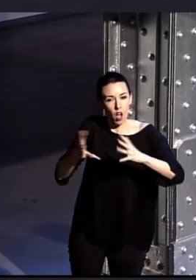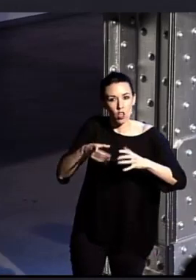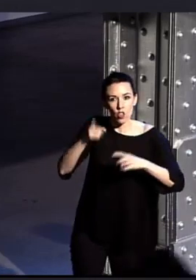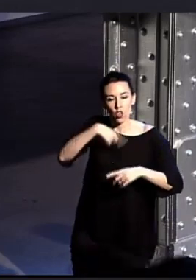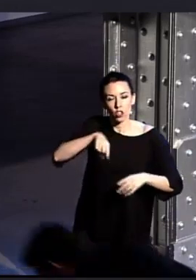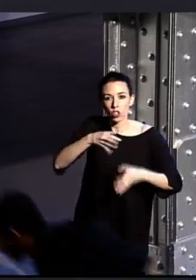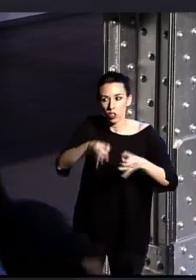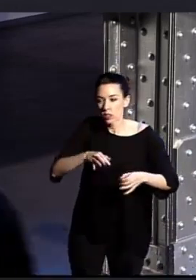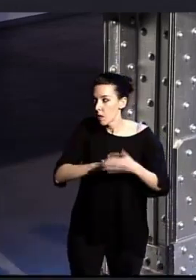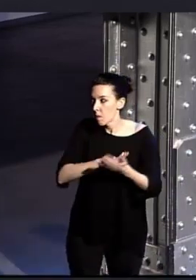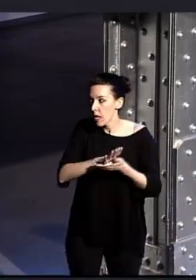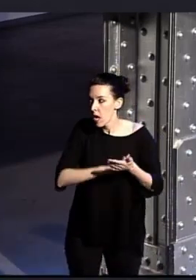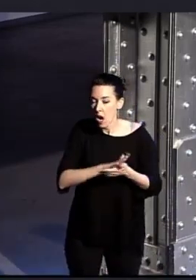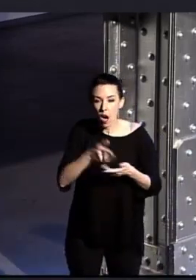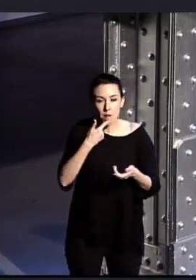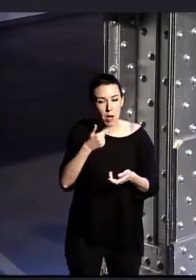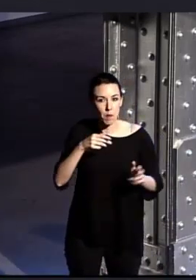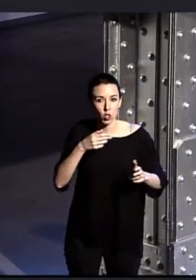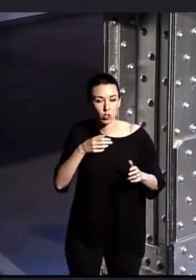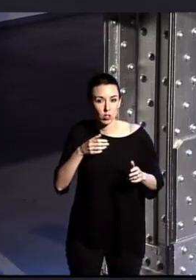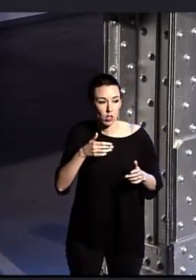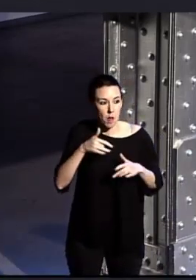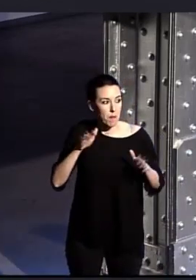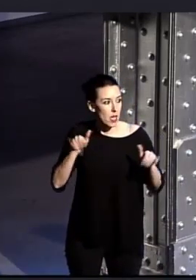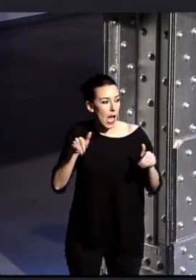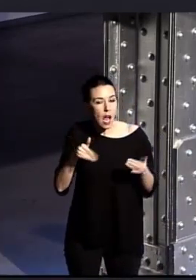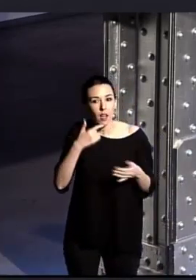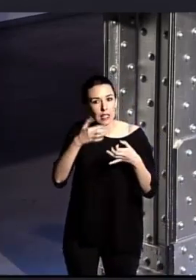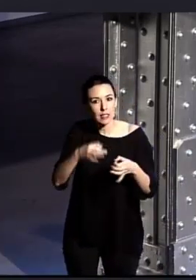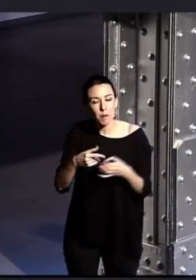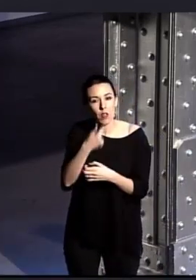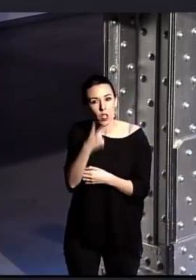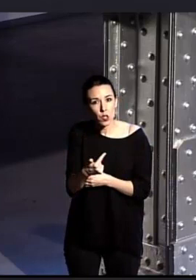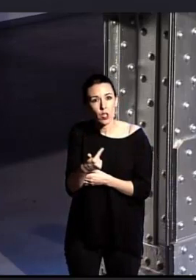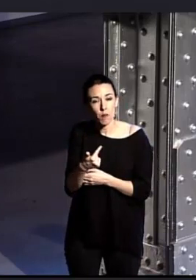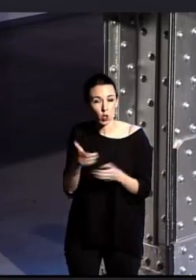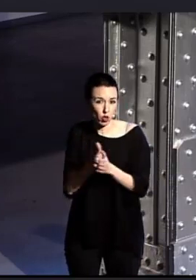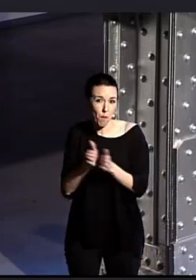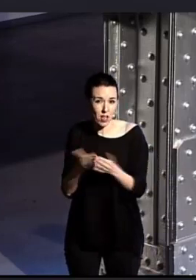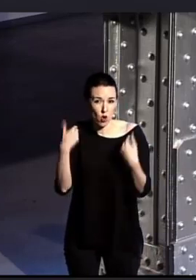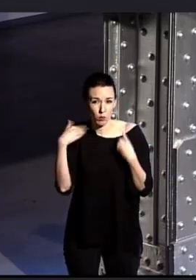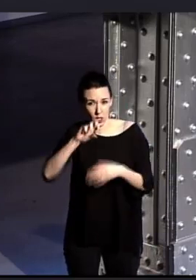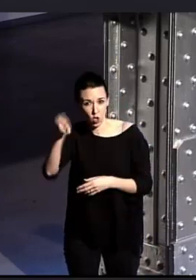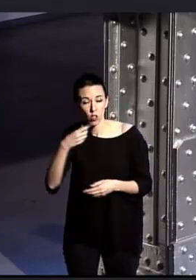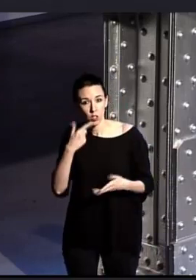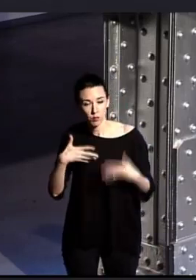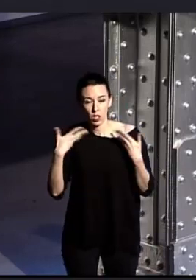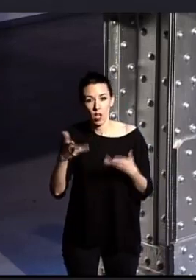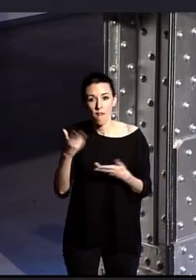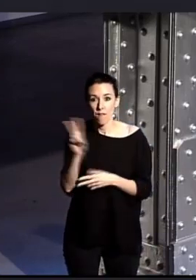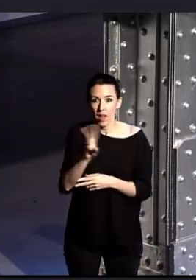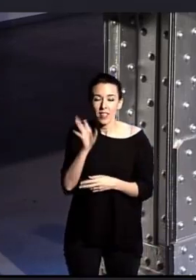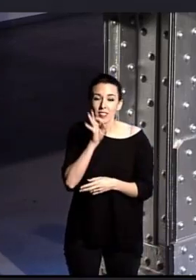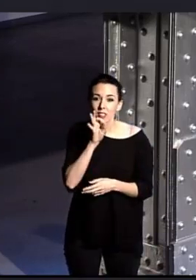siempre hablamos, Miguel Ángel, otro compañero comisario y yo, siempre decimos que el impacto de Verne en un siglo en el